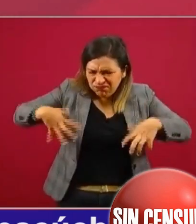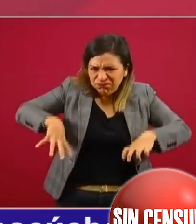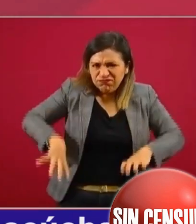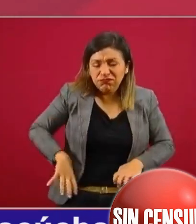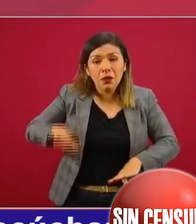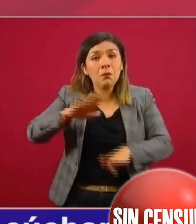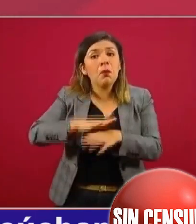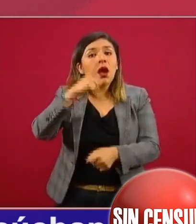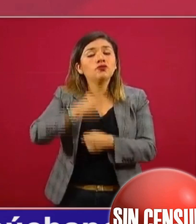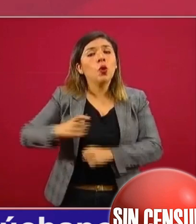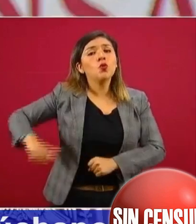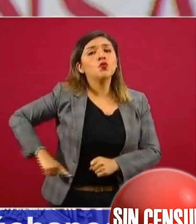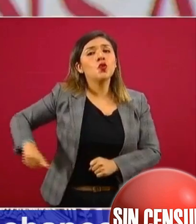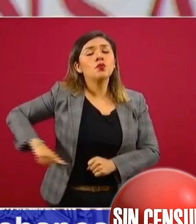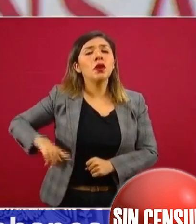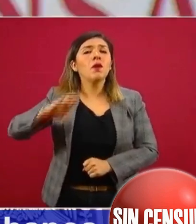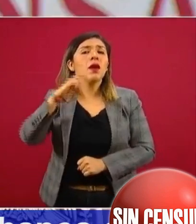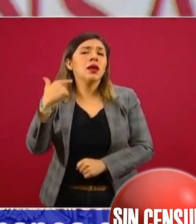gobierno de Salinas.